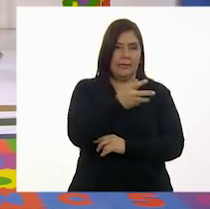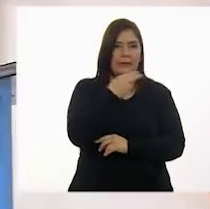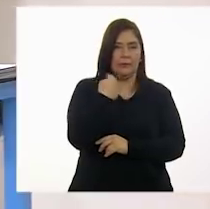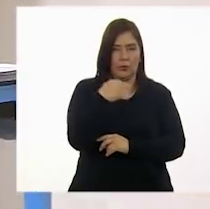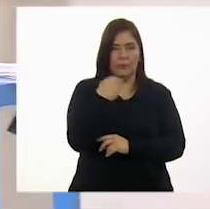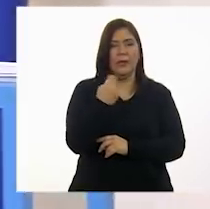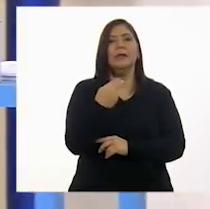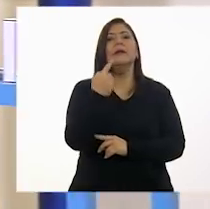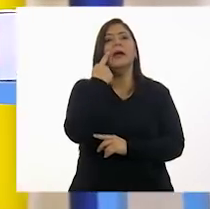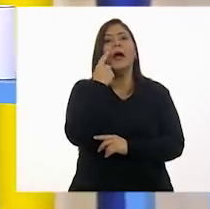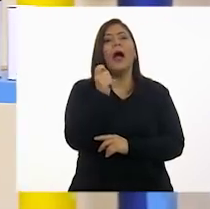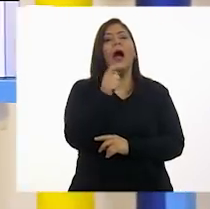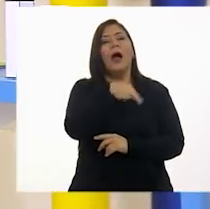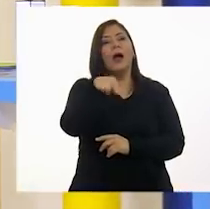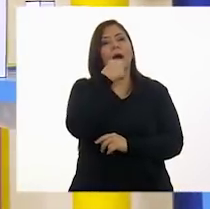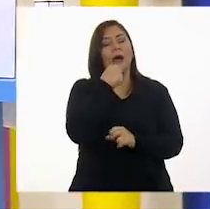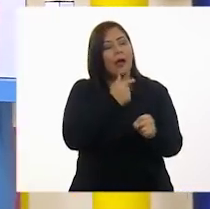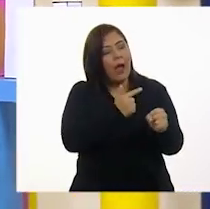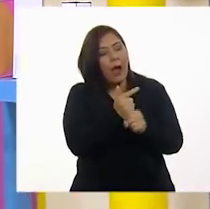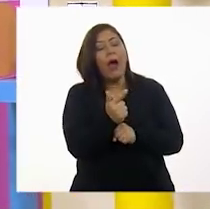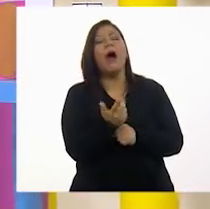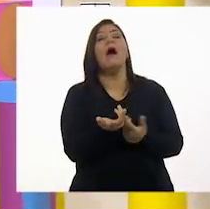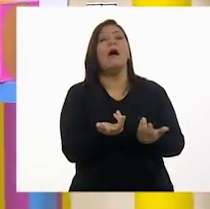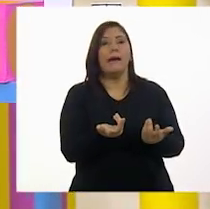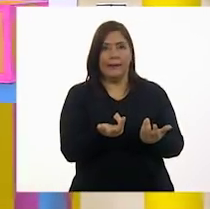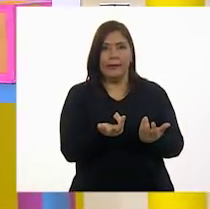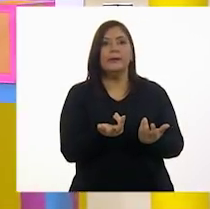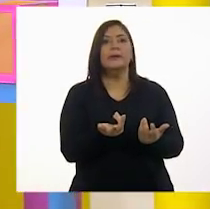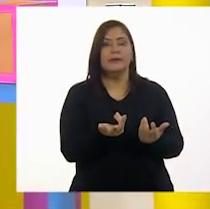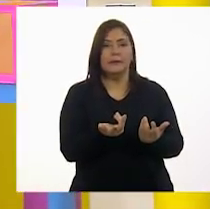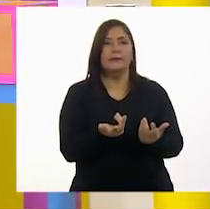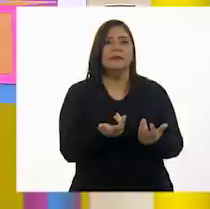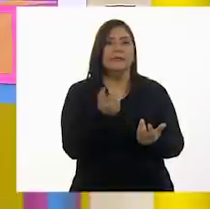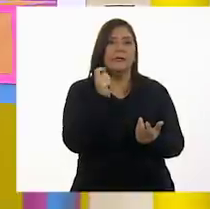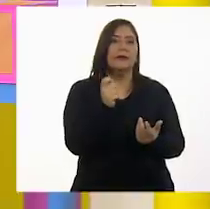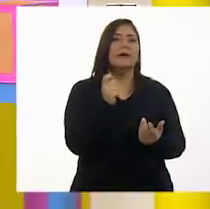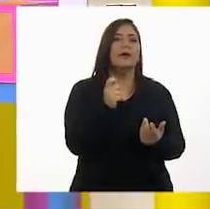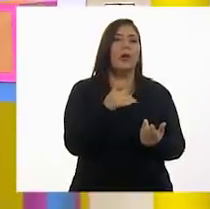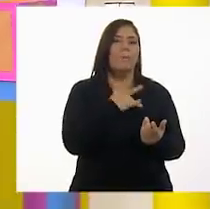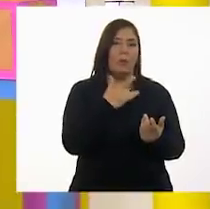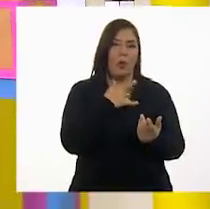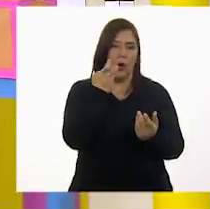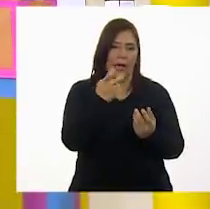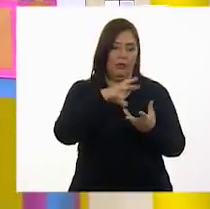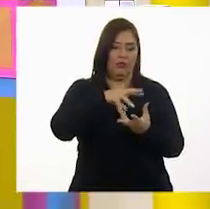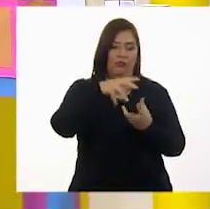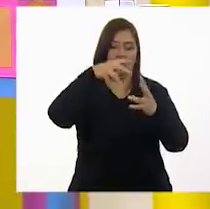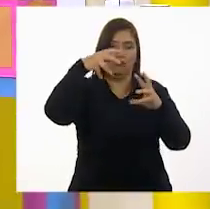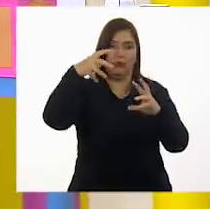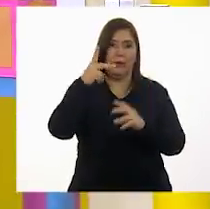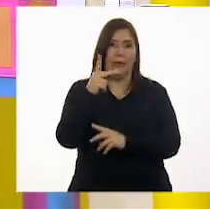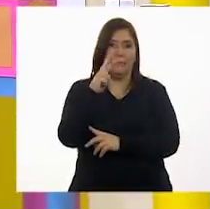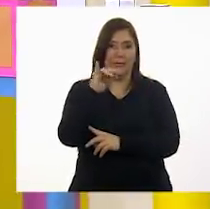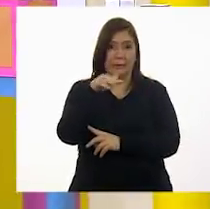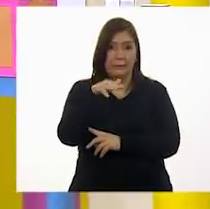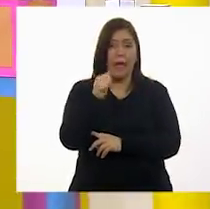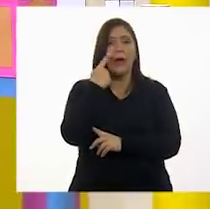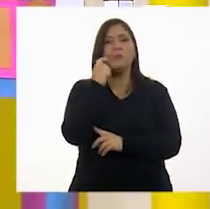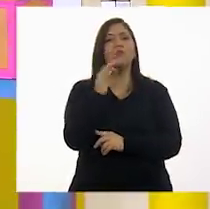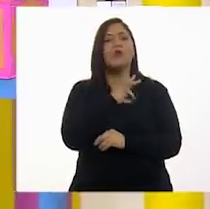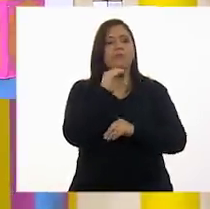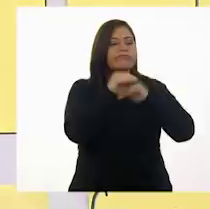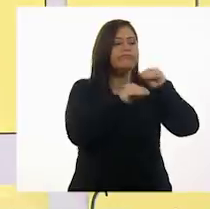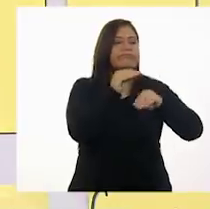y los niños vayan reconociendo cómo está formado este prisma con diferentes figuras